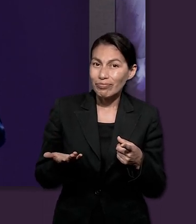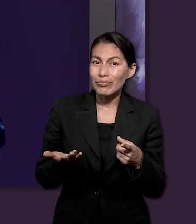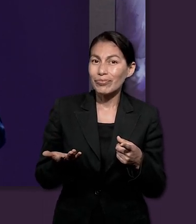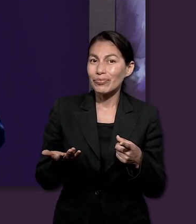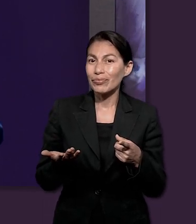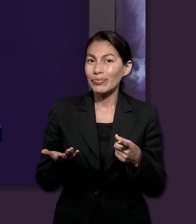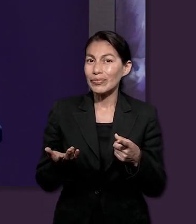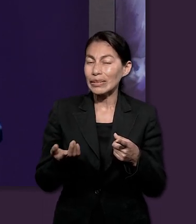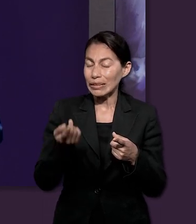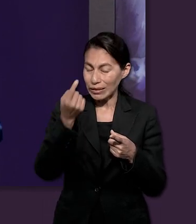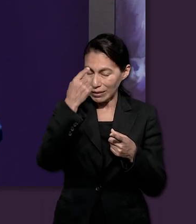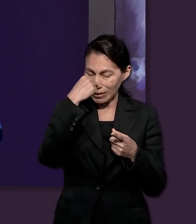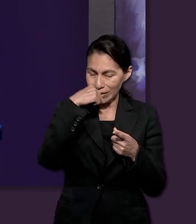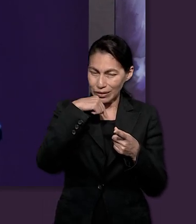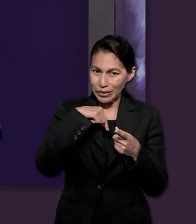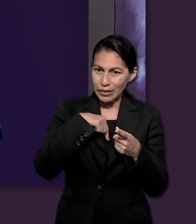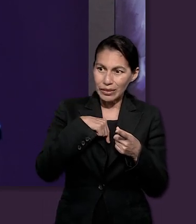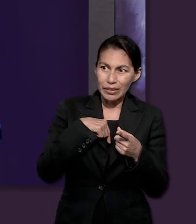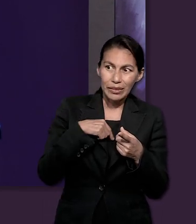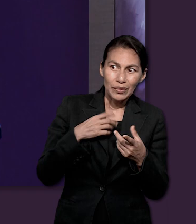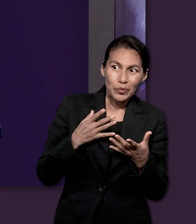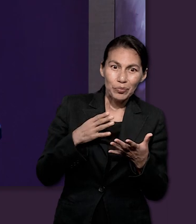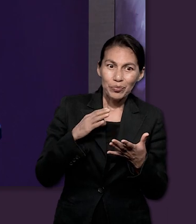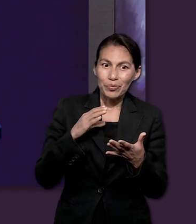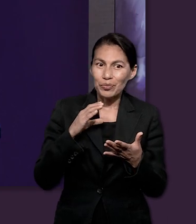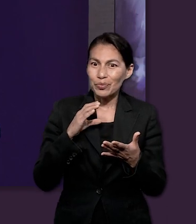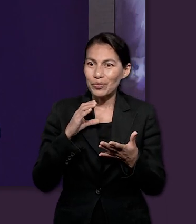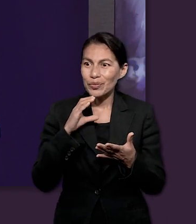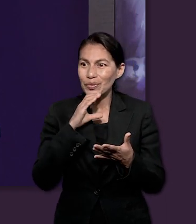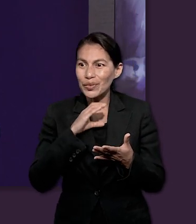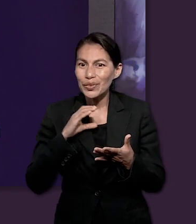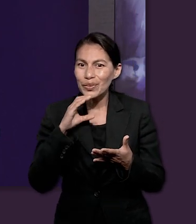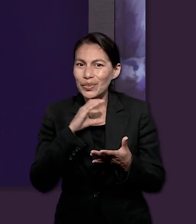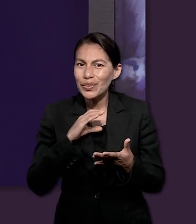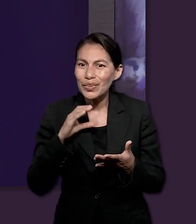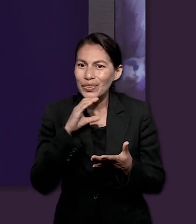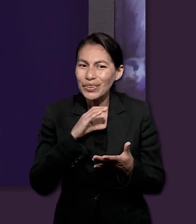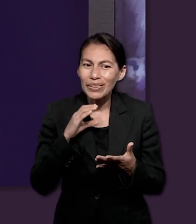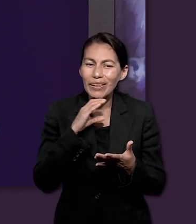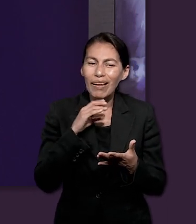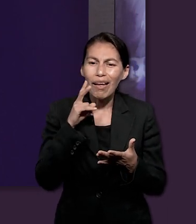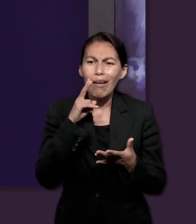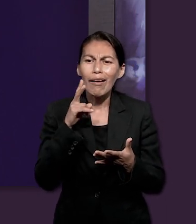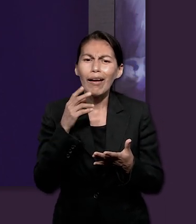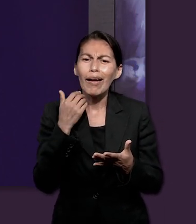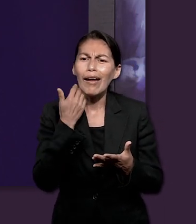que en nosotros está la curiosidad, ¿no? De conocer algo que nunca